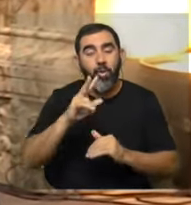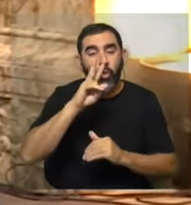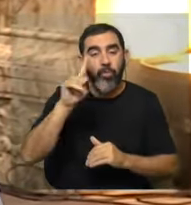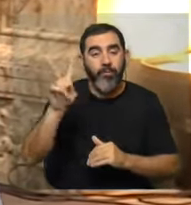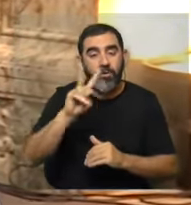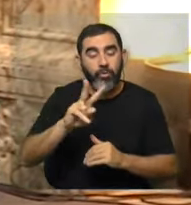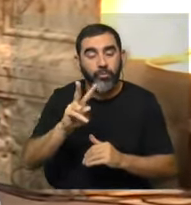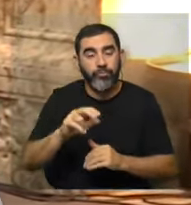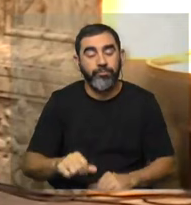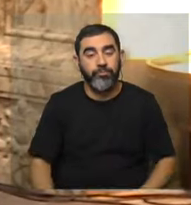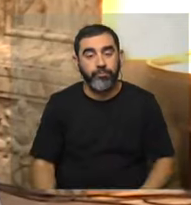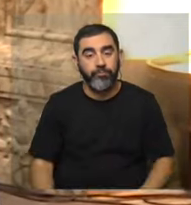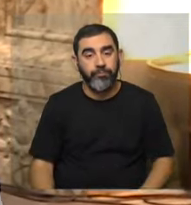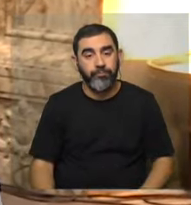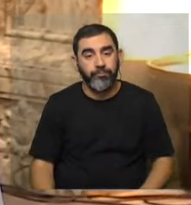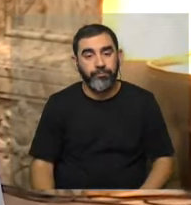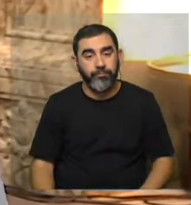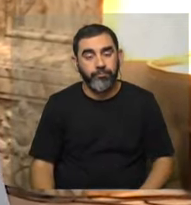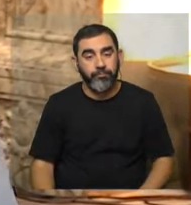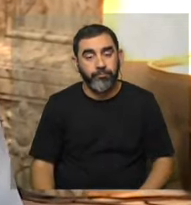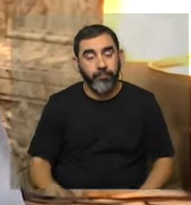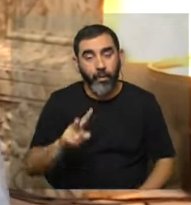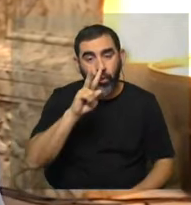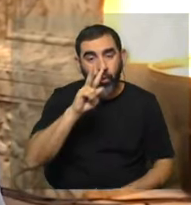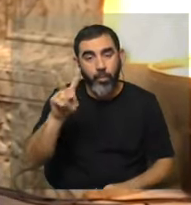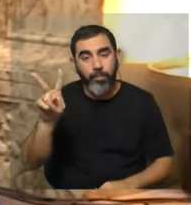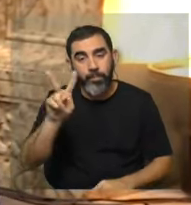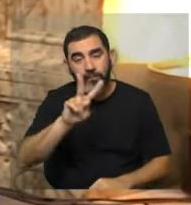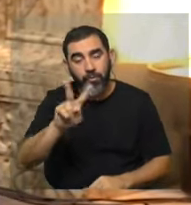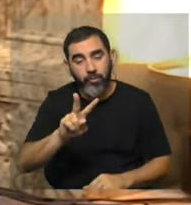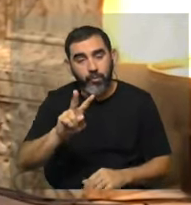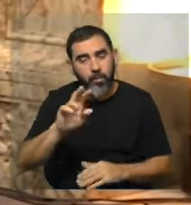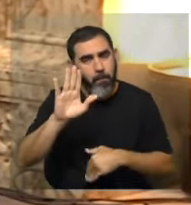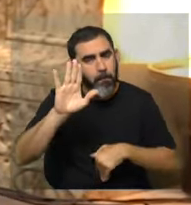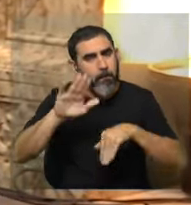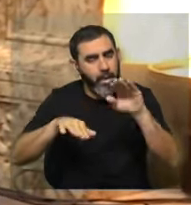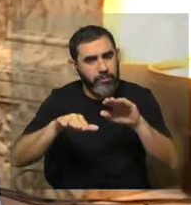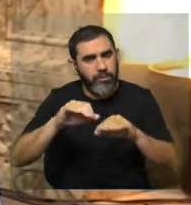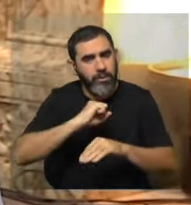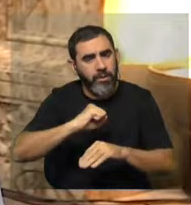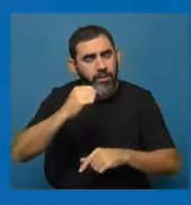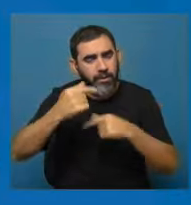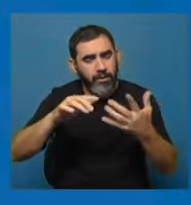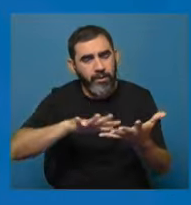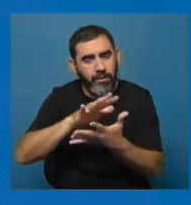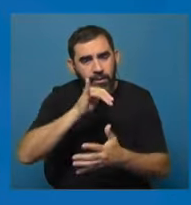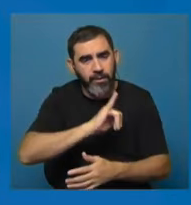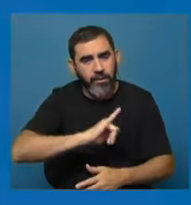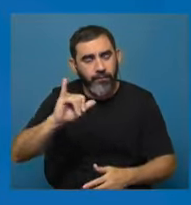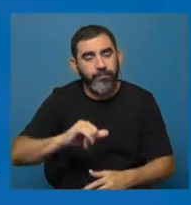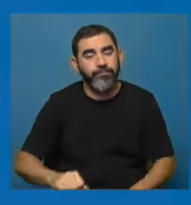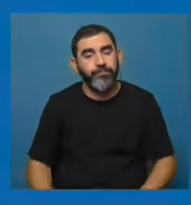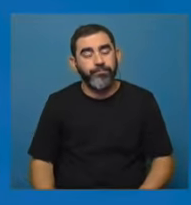2022 que fue en el momento donde podemos decir que existió un número más importante de de estas situaciones la